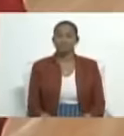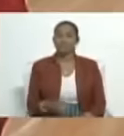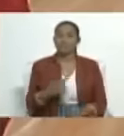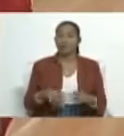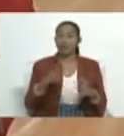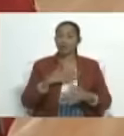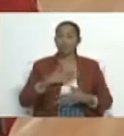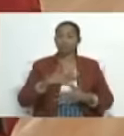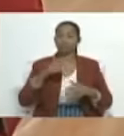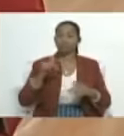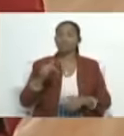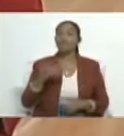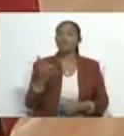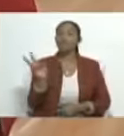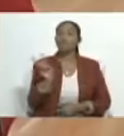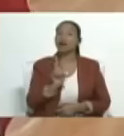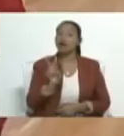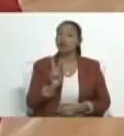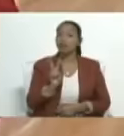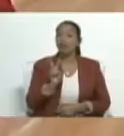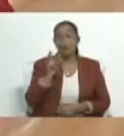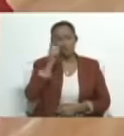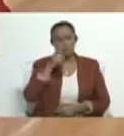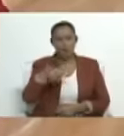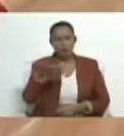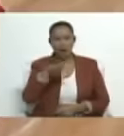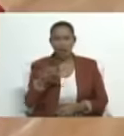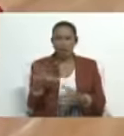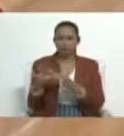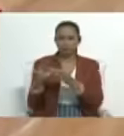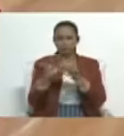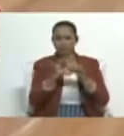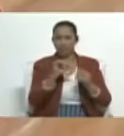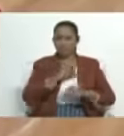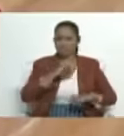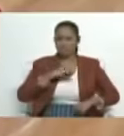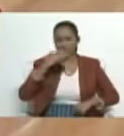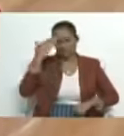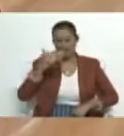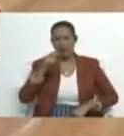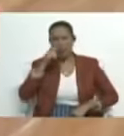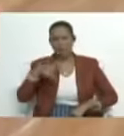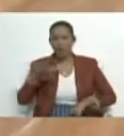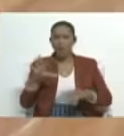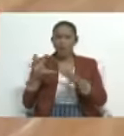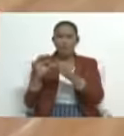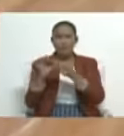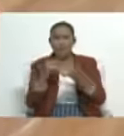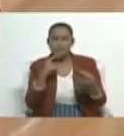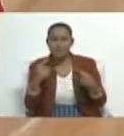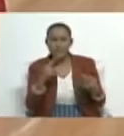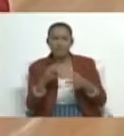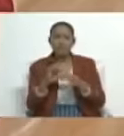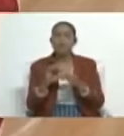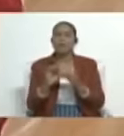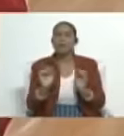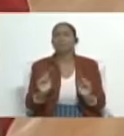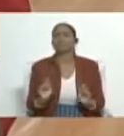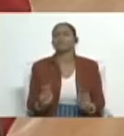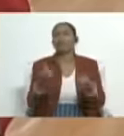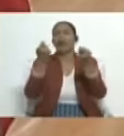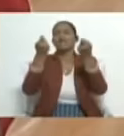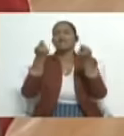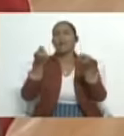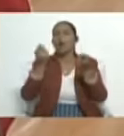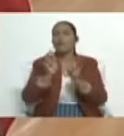Venezuela, con el pueblo y la unión cívico-militar, pues obtuvimos una gran victoria.